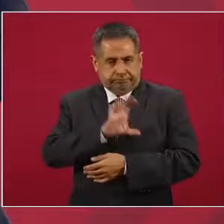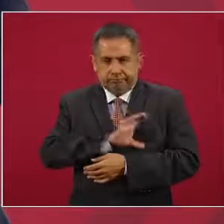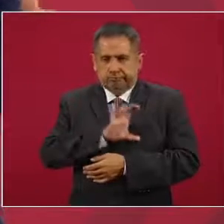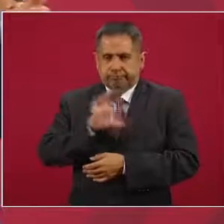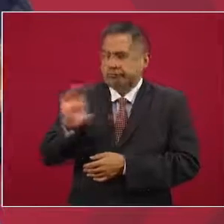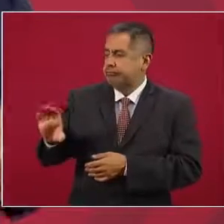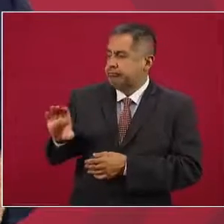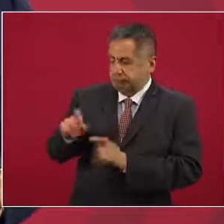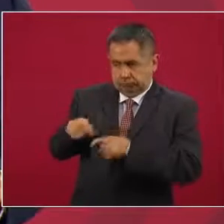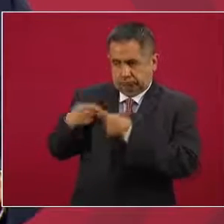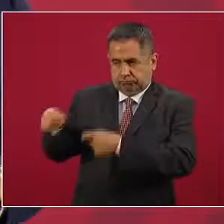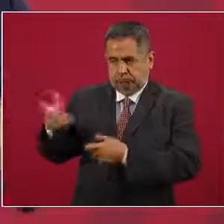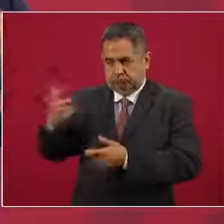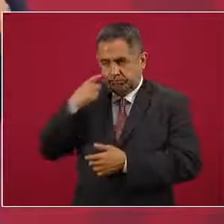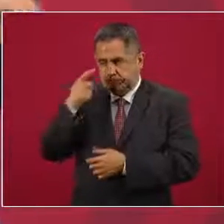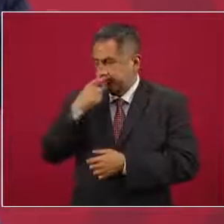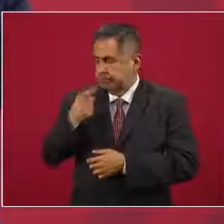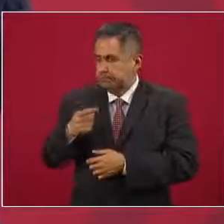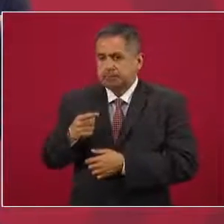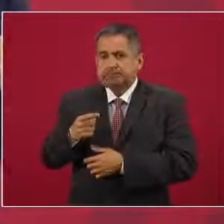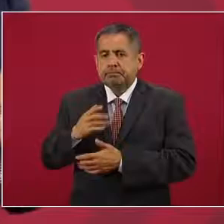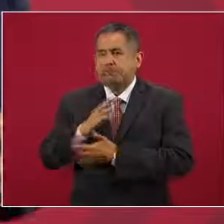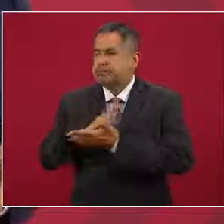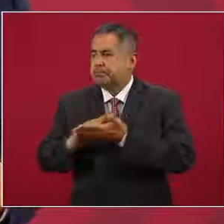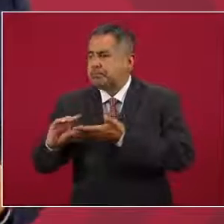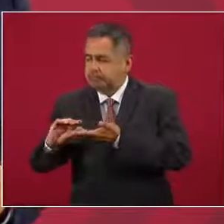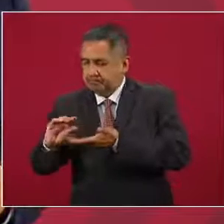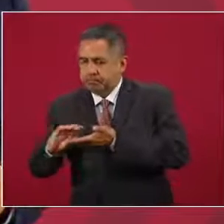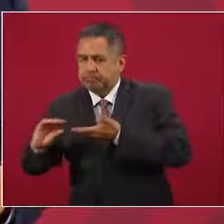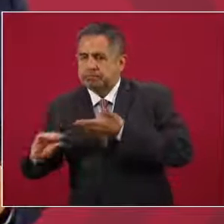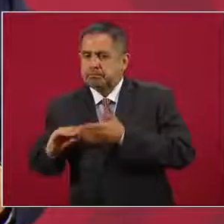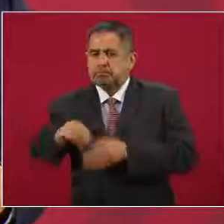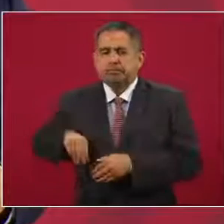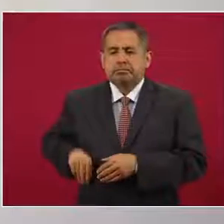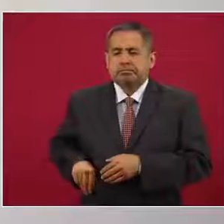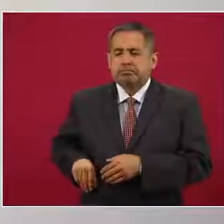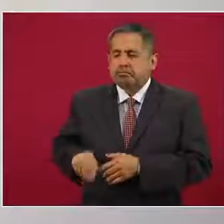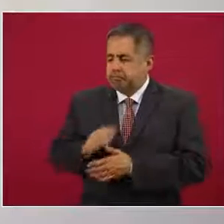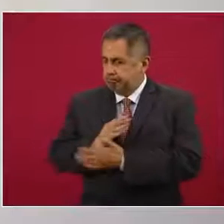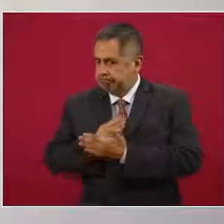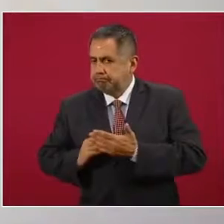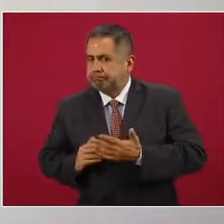se asigna el dinero y me das un moche.